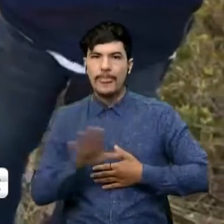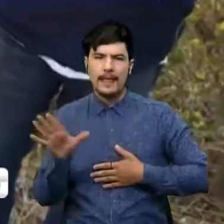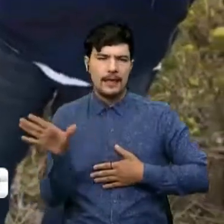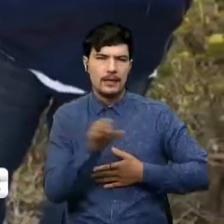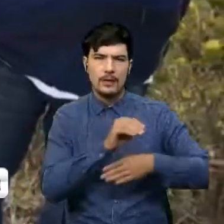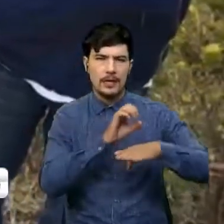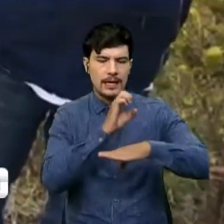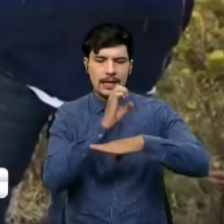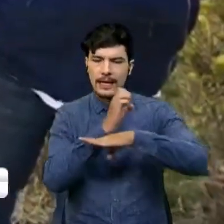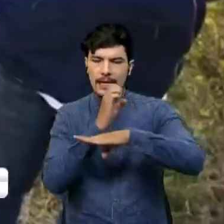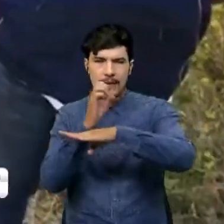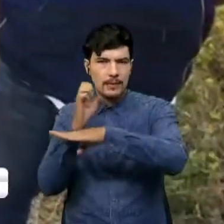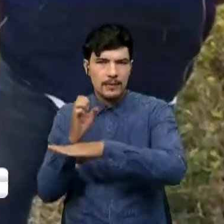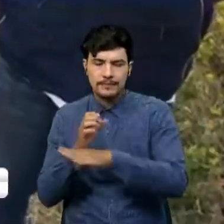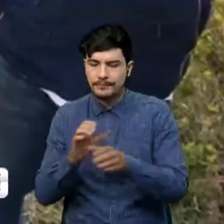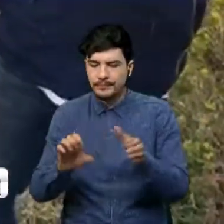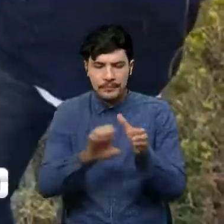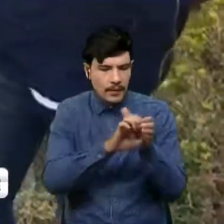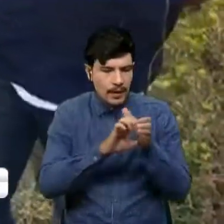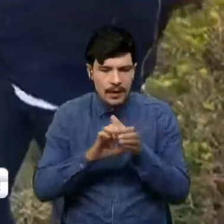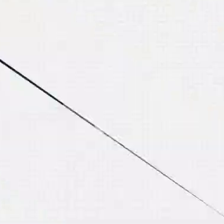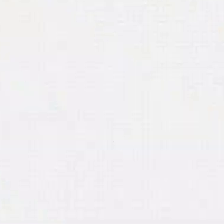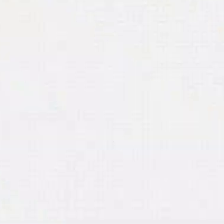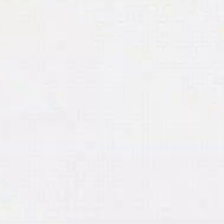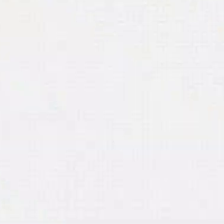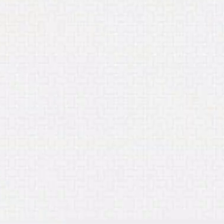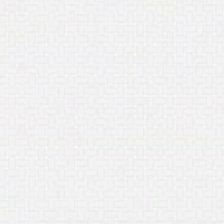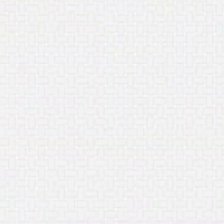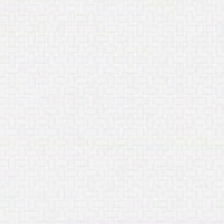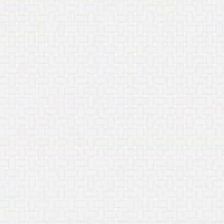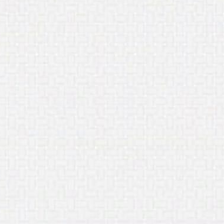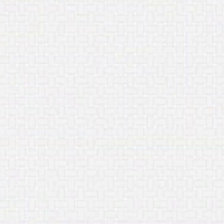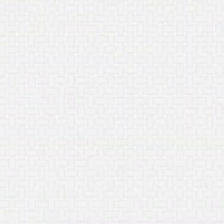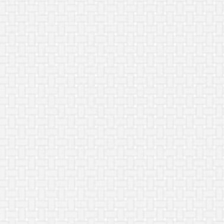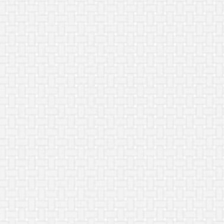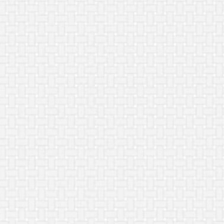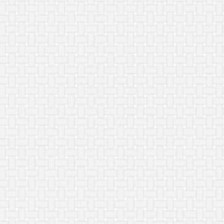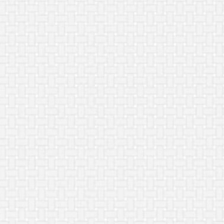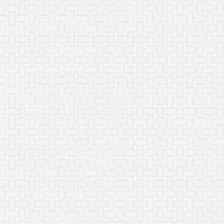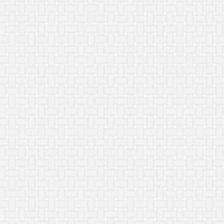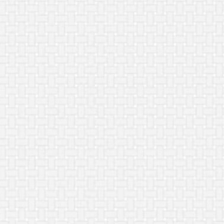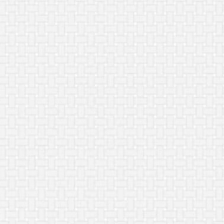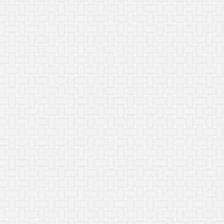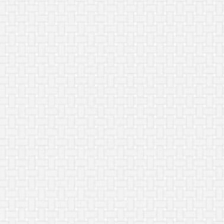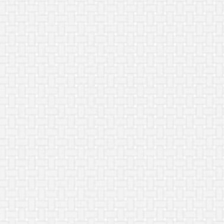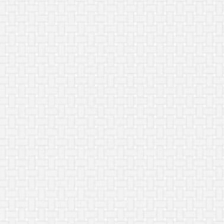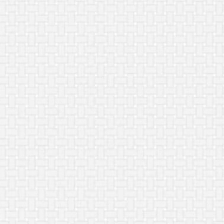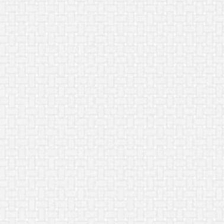equipos de bomberos de los diferentes municipios que nos han venido a apoyar. Canaltro.com